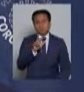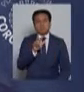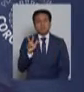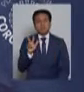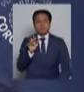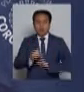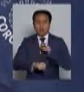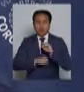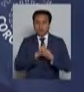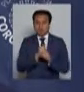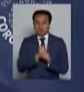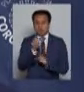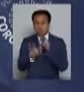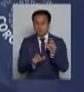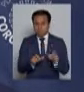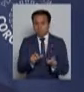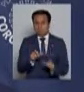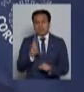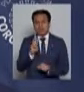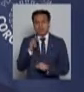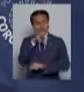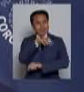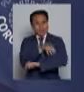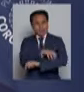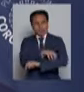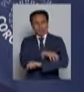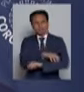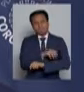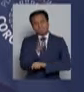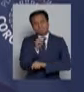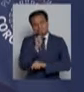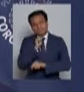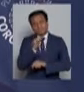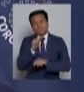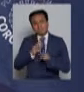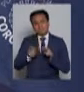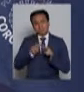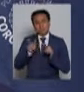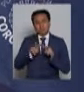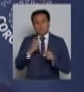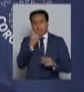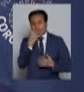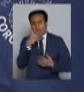88 años, región metropolitana, que no fue sometida a tratamiento invasivo,